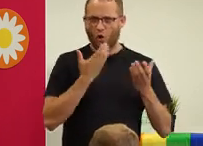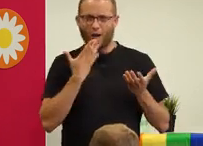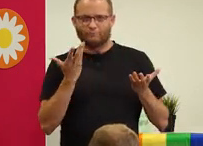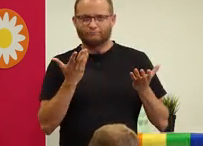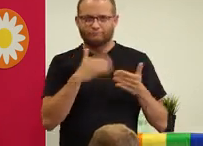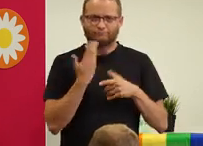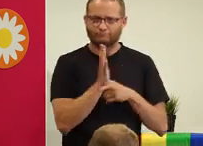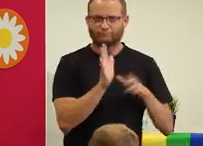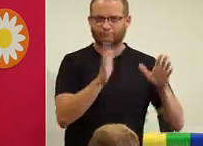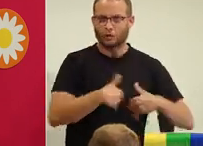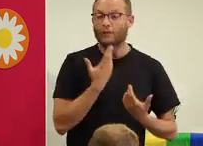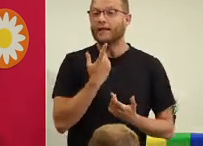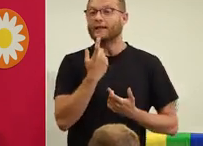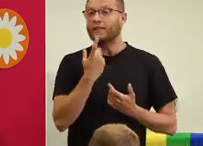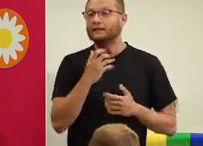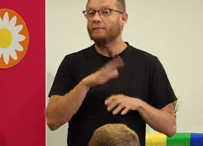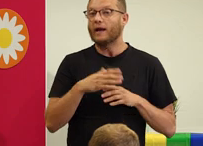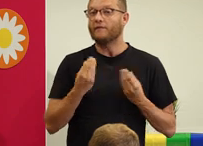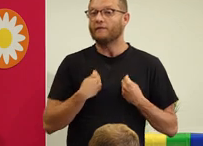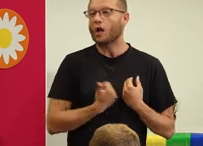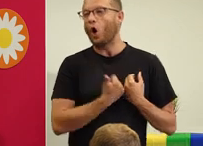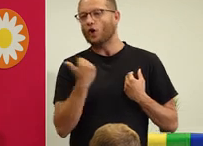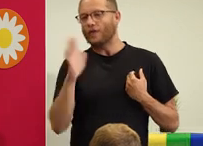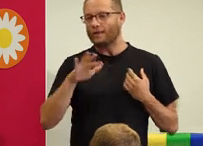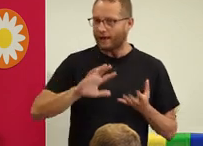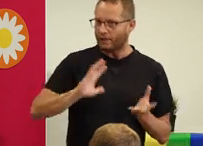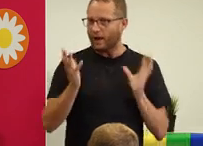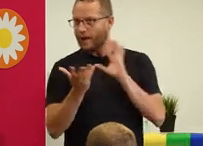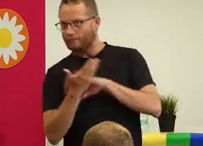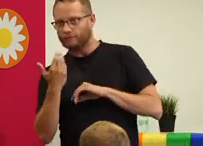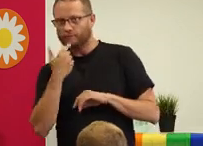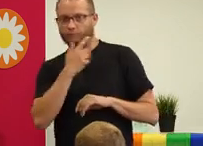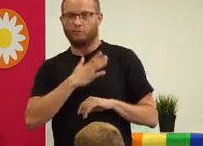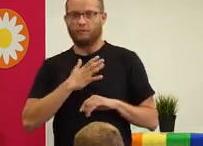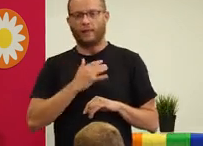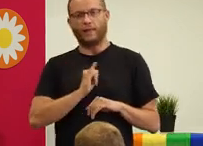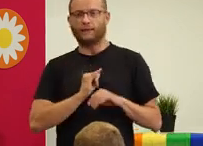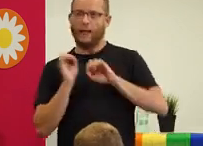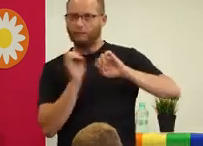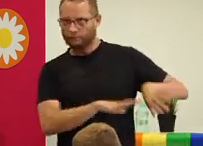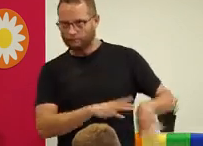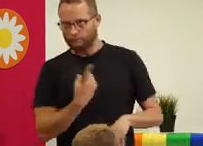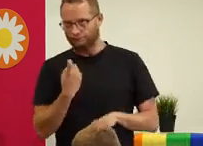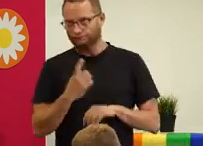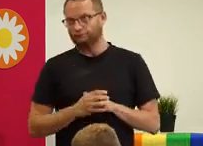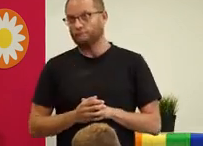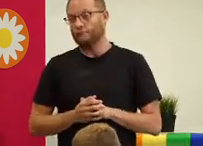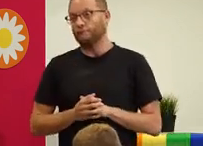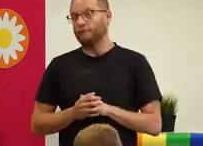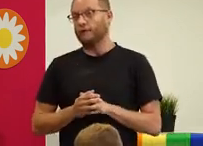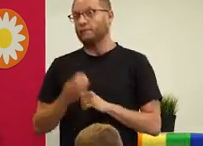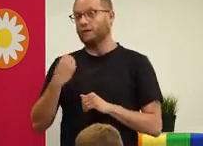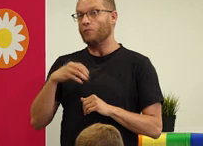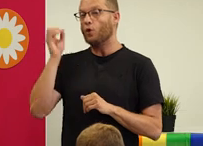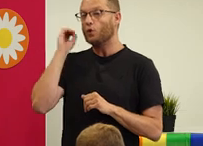agencia y que lo que necesita para ser libre es occidentalizarse y renegar de su propia identidad. En el